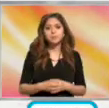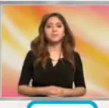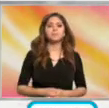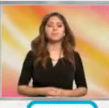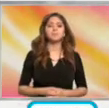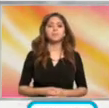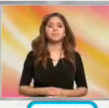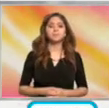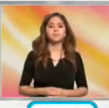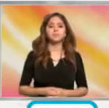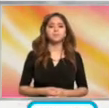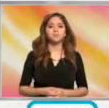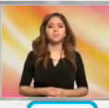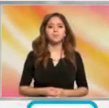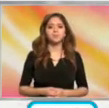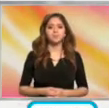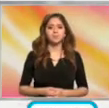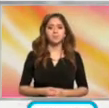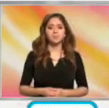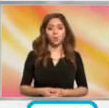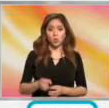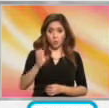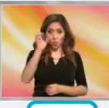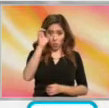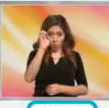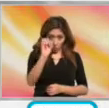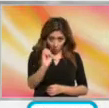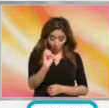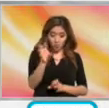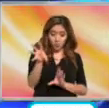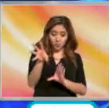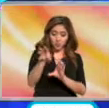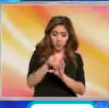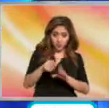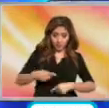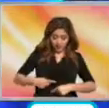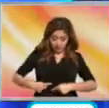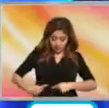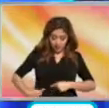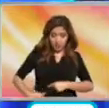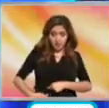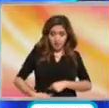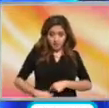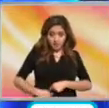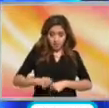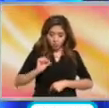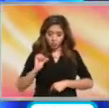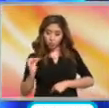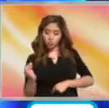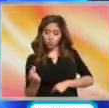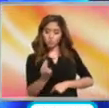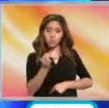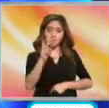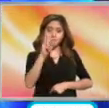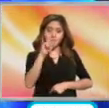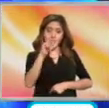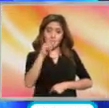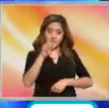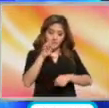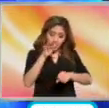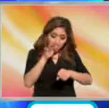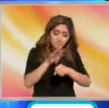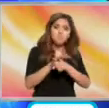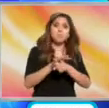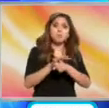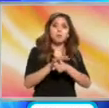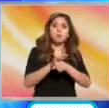la impactación de un cálculo en el conducto biliar. Entonces se obstruye la salida de la bilis y ya se